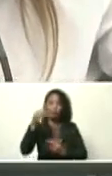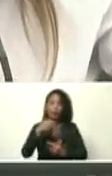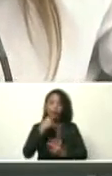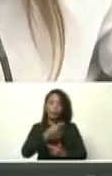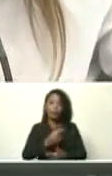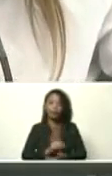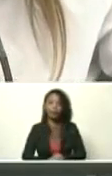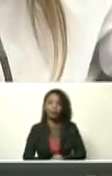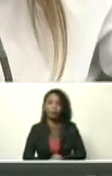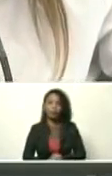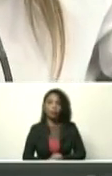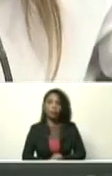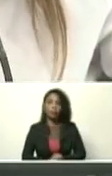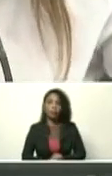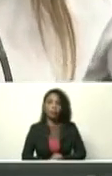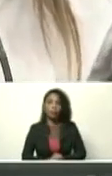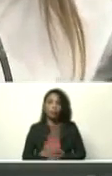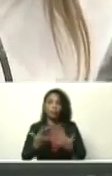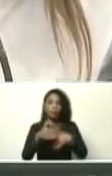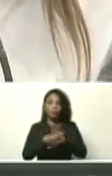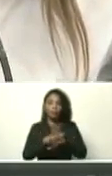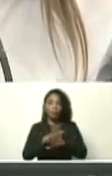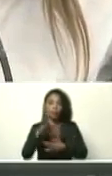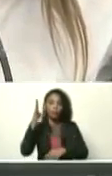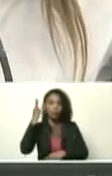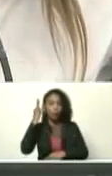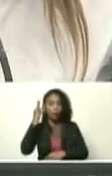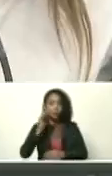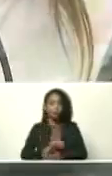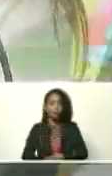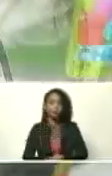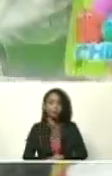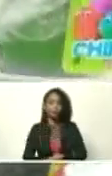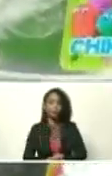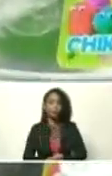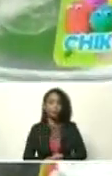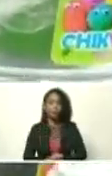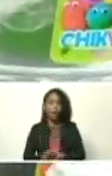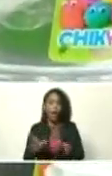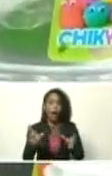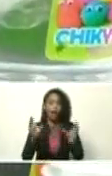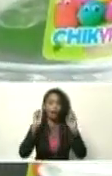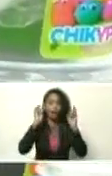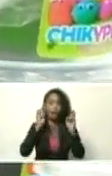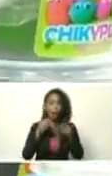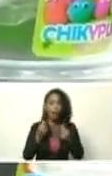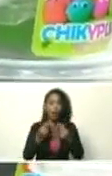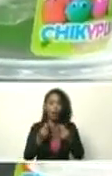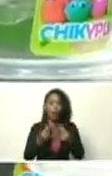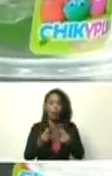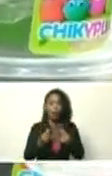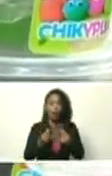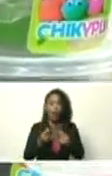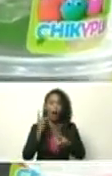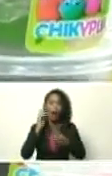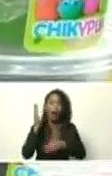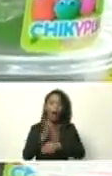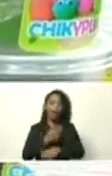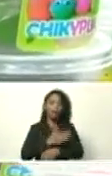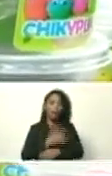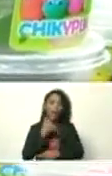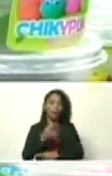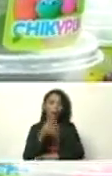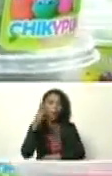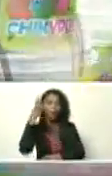presidente, la incorporación de la mujer al campo económico, que quizás no veíamos mucho